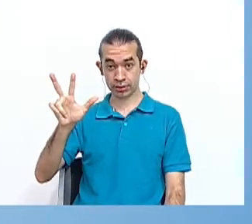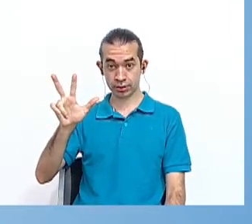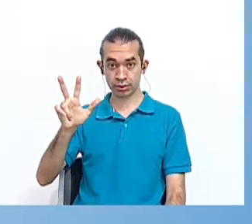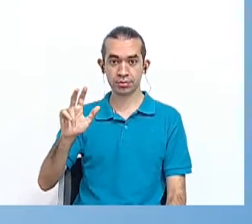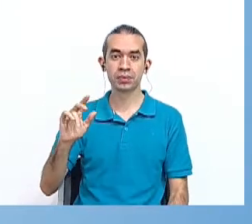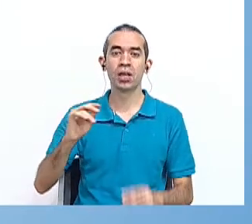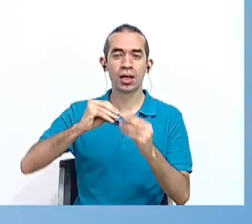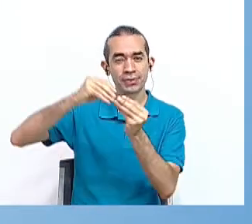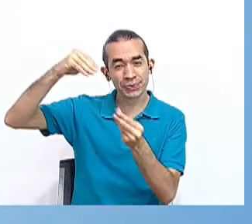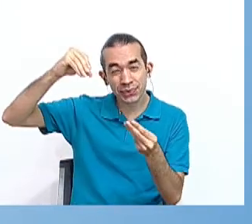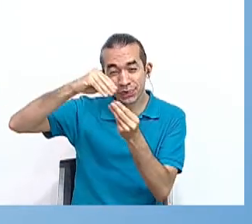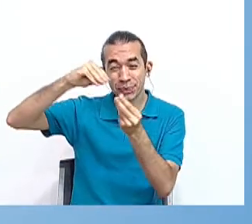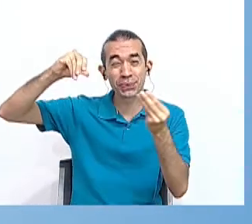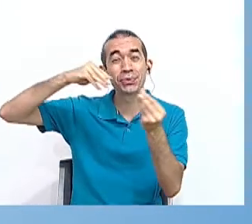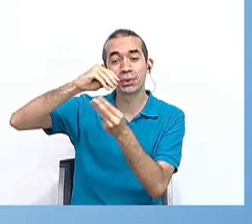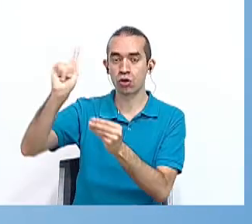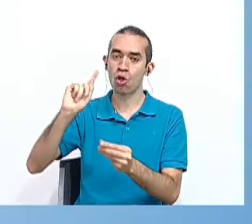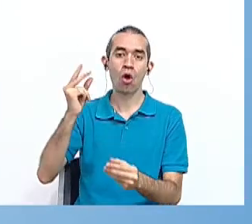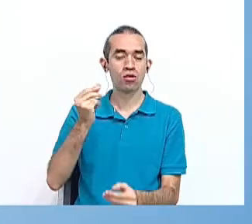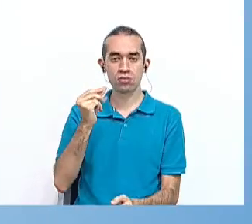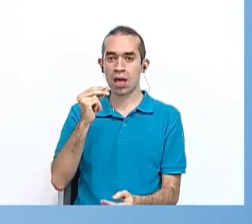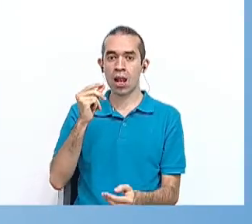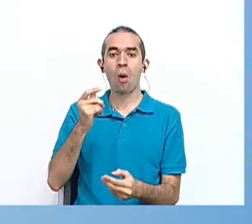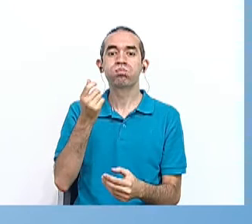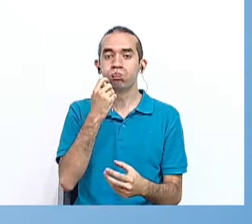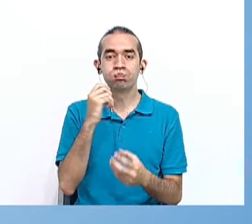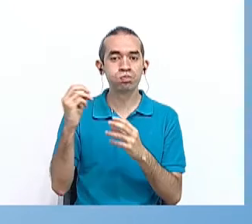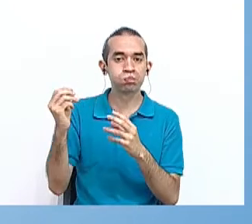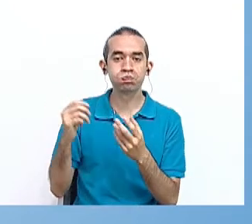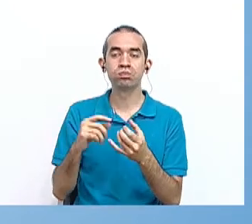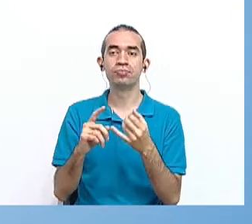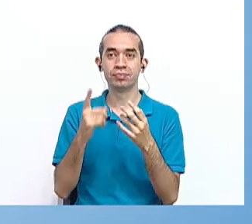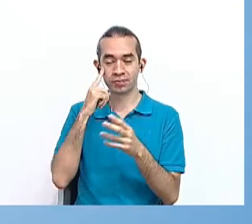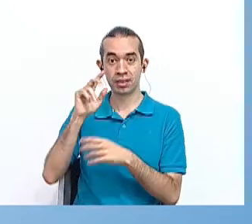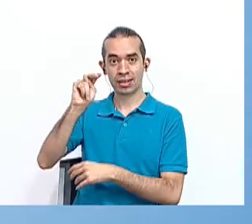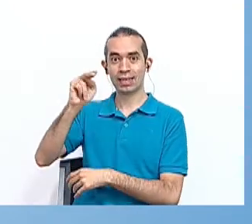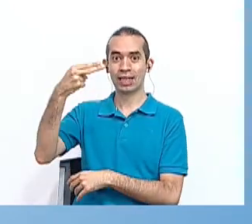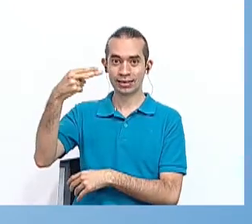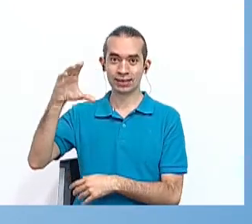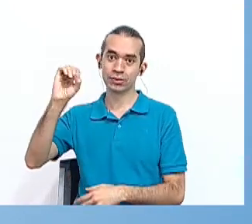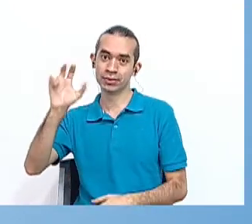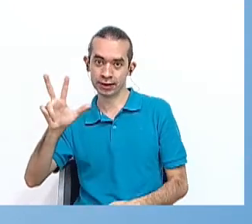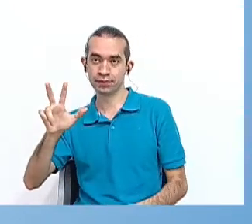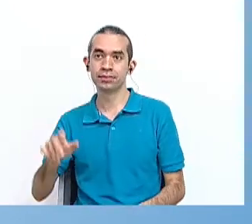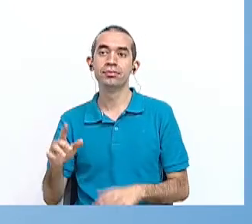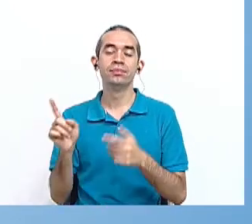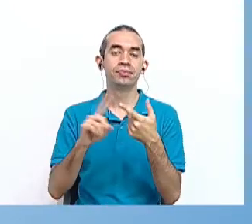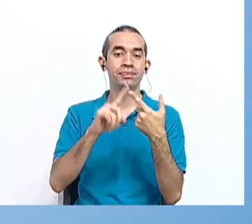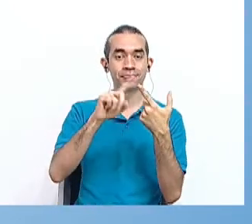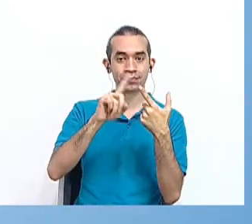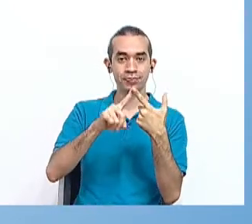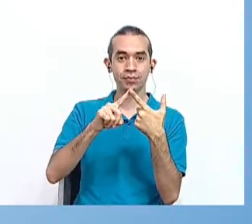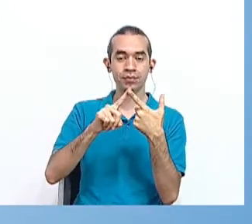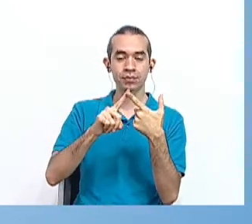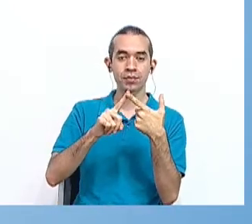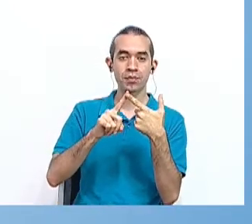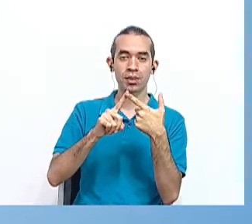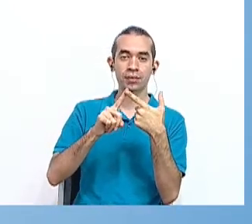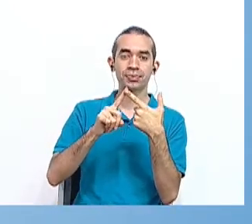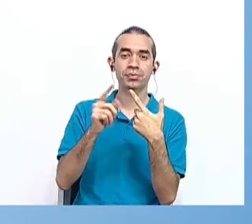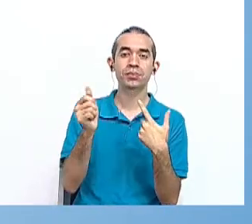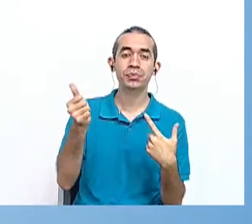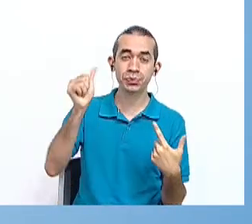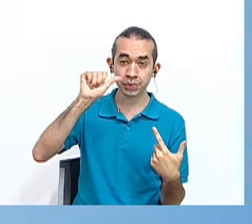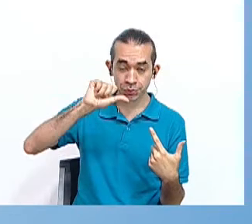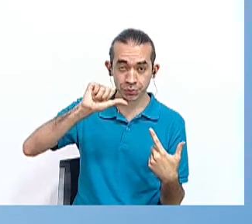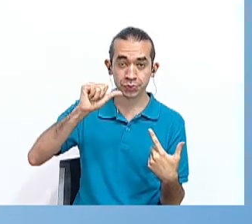nombres comunes. Ahí tenemos la representación química del bicarbonato de sodio. En el segundo recuadro vemos la